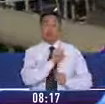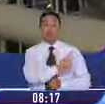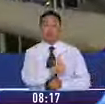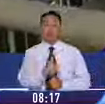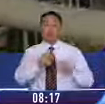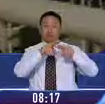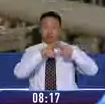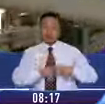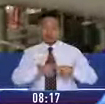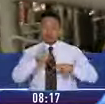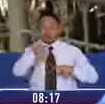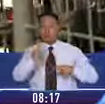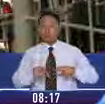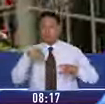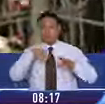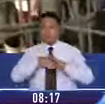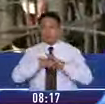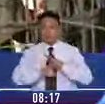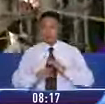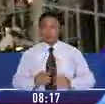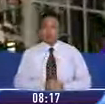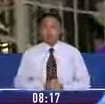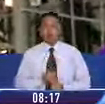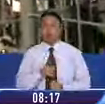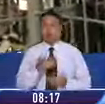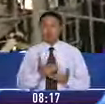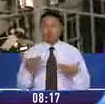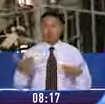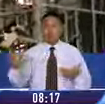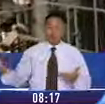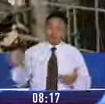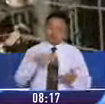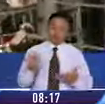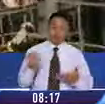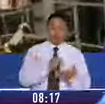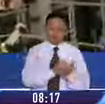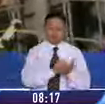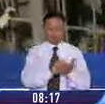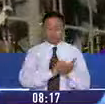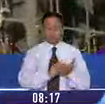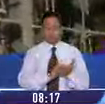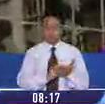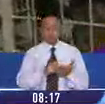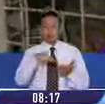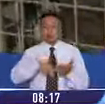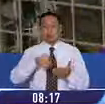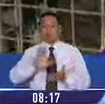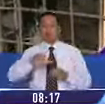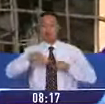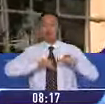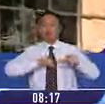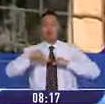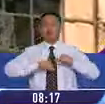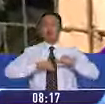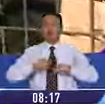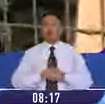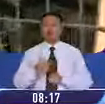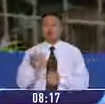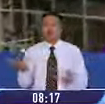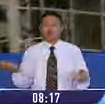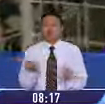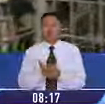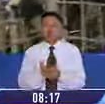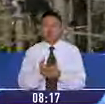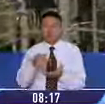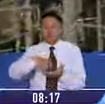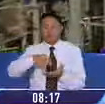se va a realizar un registro de las personas que ingresan, un registro de lo que sacan. De igual manera, el administrador va a realizar sus actas respectivas y